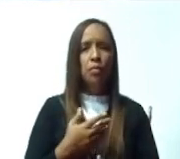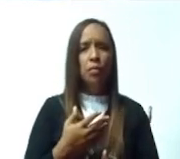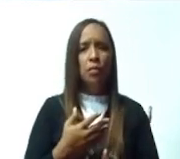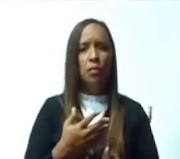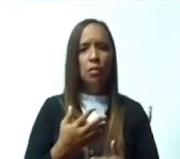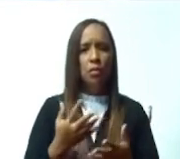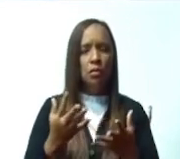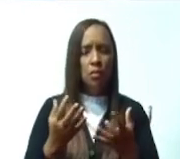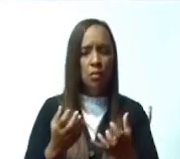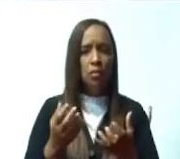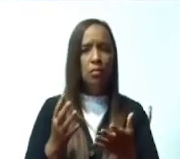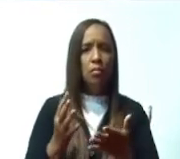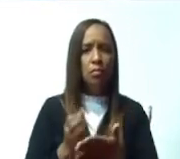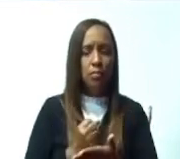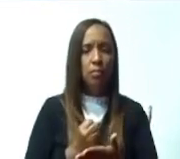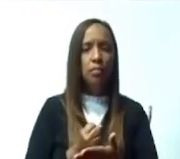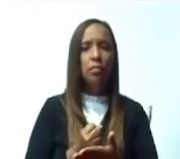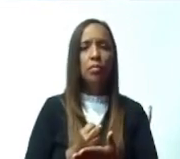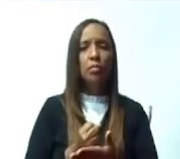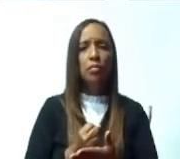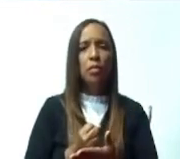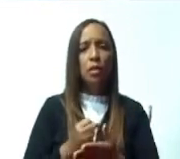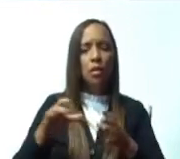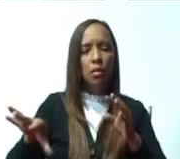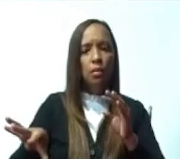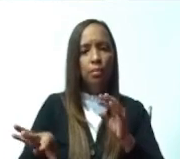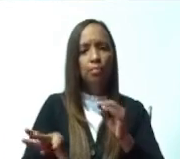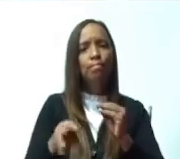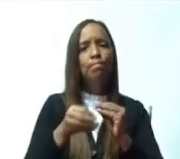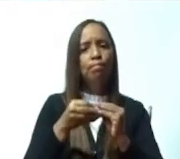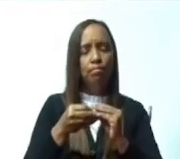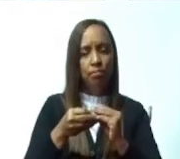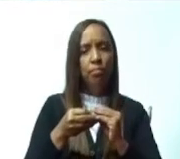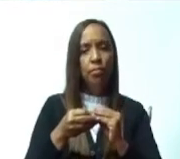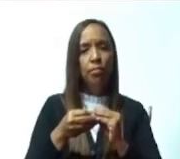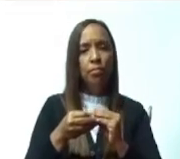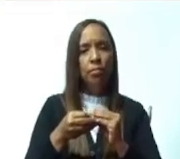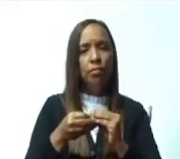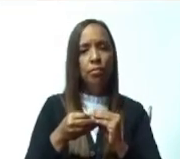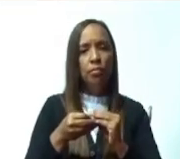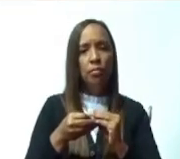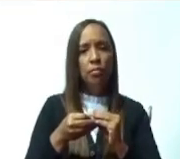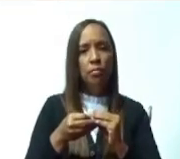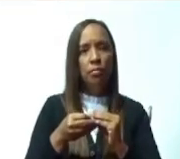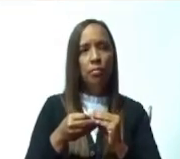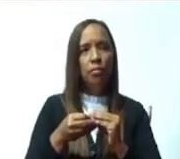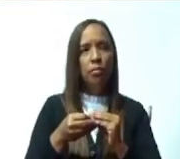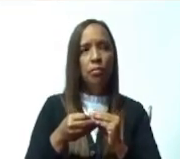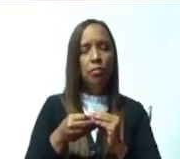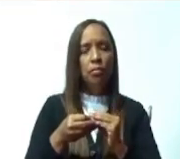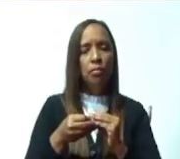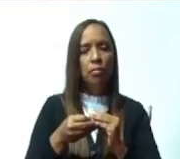para agregar también al padre Máximo Rodríguez.